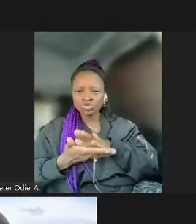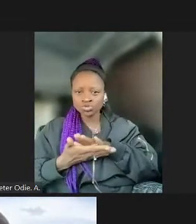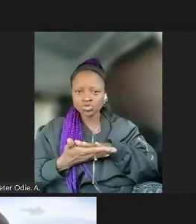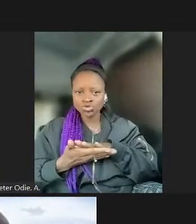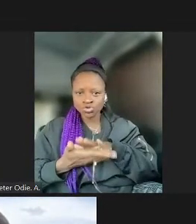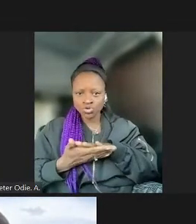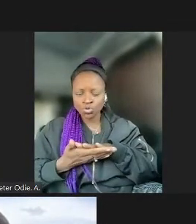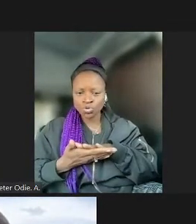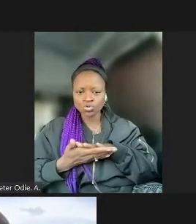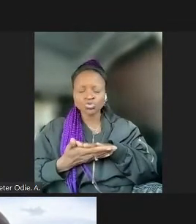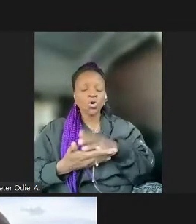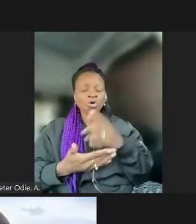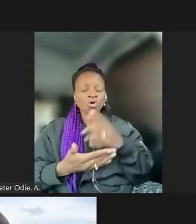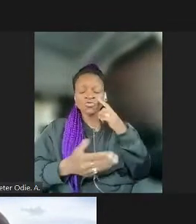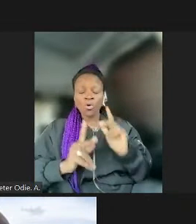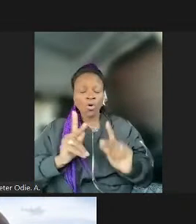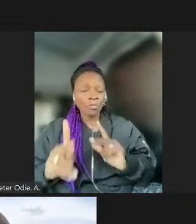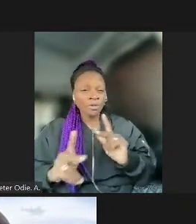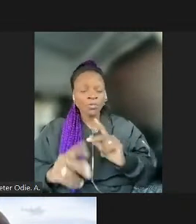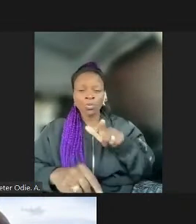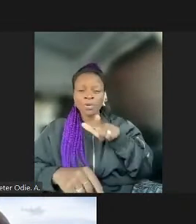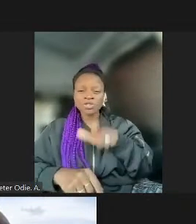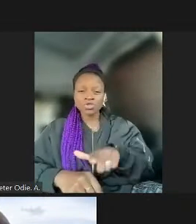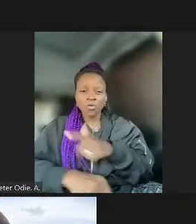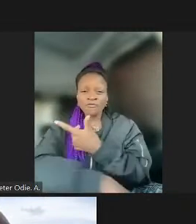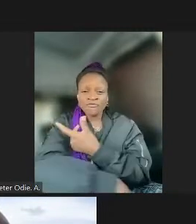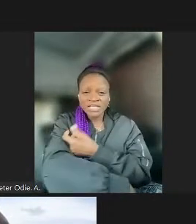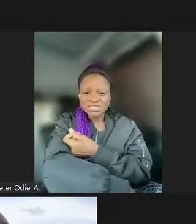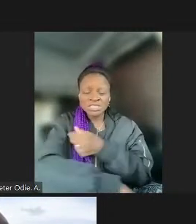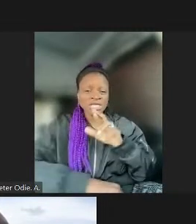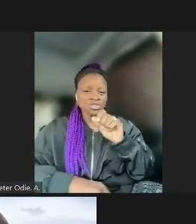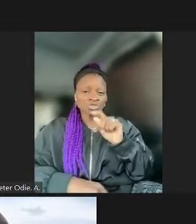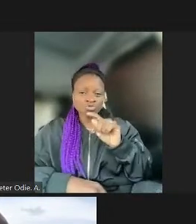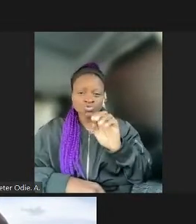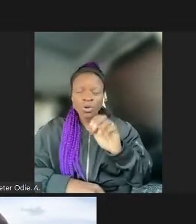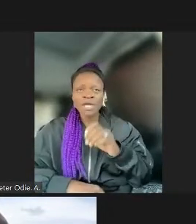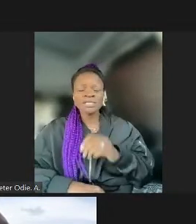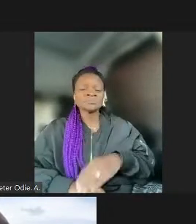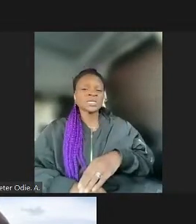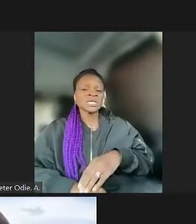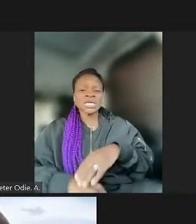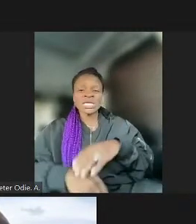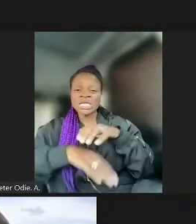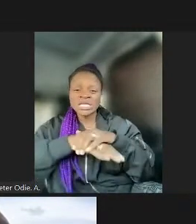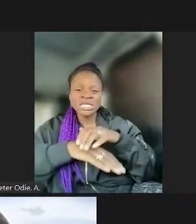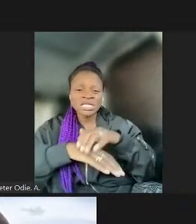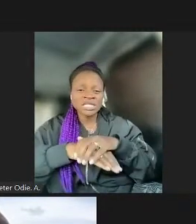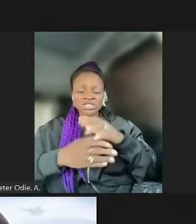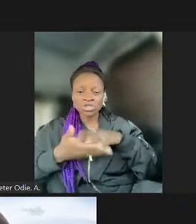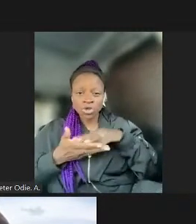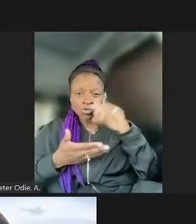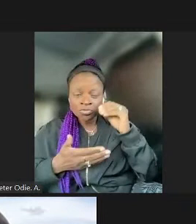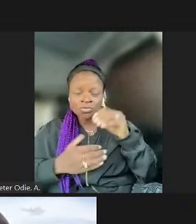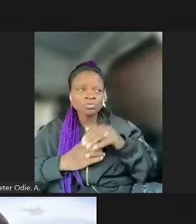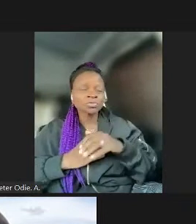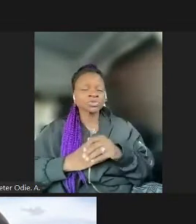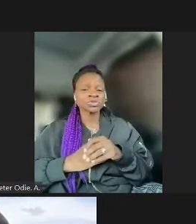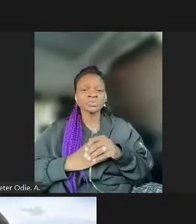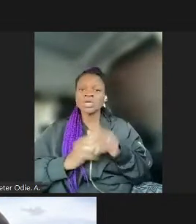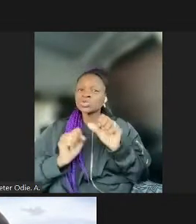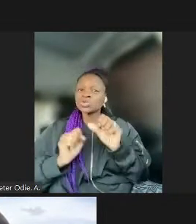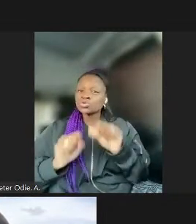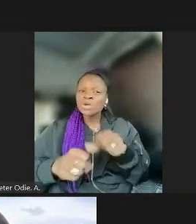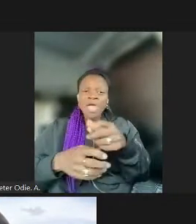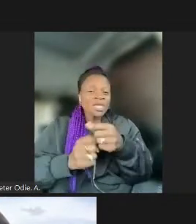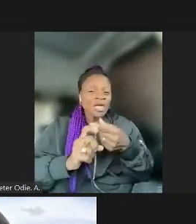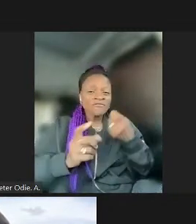escuelas donde hay varias cantidad de vacunados, entonces estamos ayudando ahí. Si no hay una clínica en su escuela, pueden tomar su vacuna